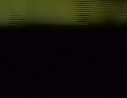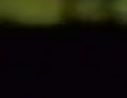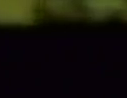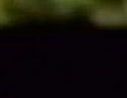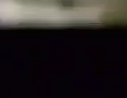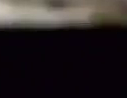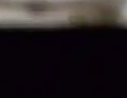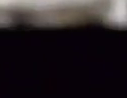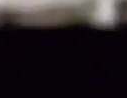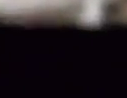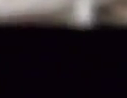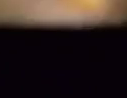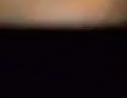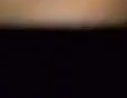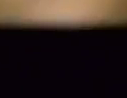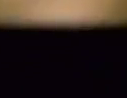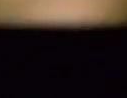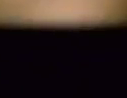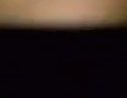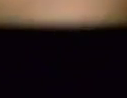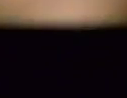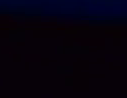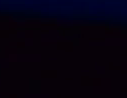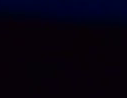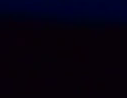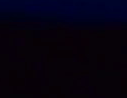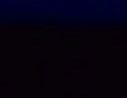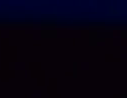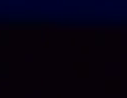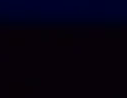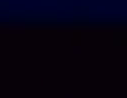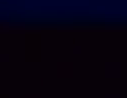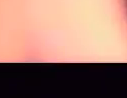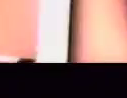Con el CENIAT seguimos impulsando la Venezuela potencia.